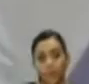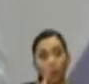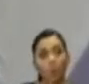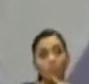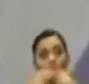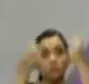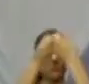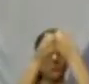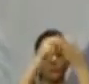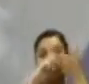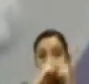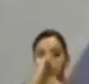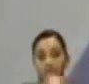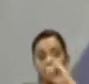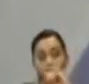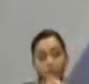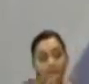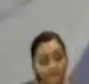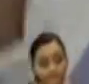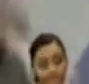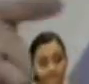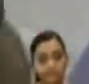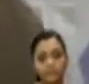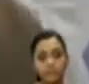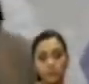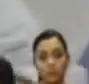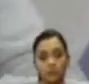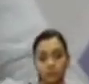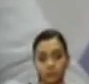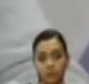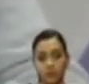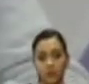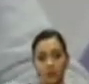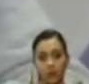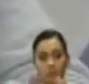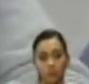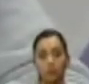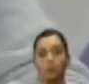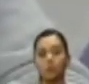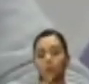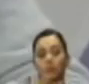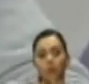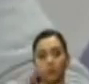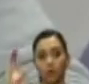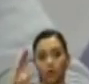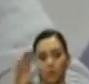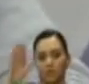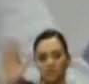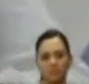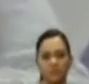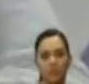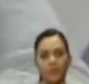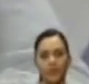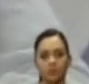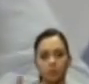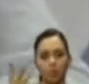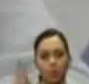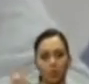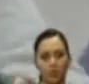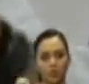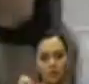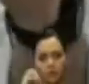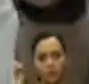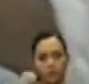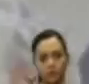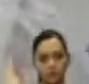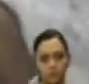El instrumento fundamental es el tipo de cambio. Colombia nos ha devaluado como 40% el peso en los últimos meses. Entonces, no tener ese tipo de cambio es como